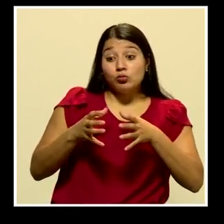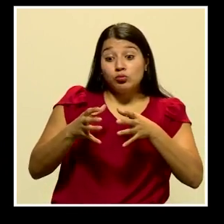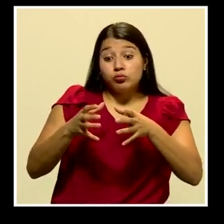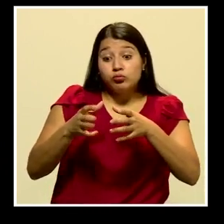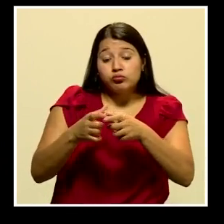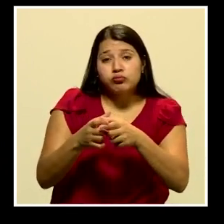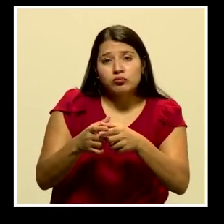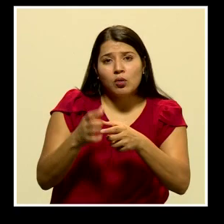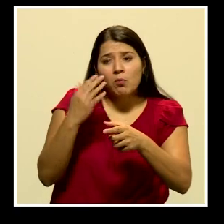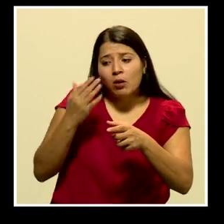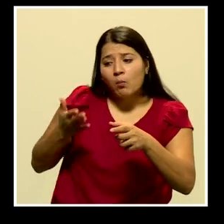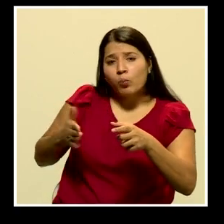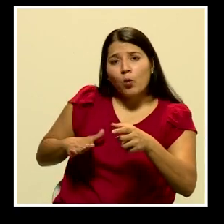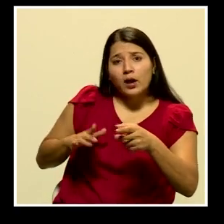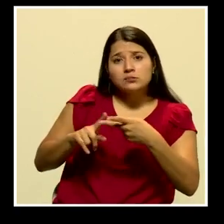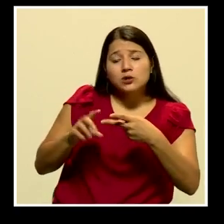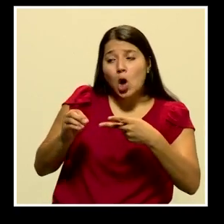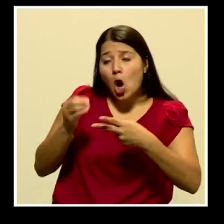Se lo comieron los animales.